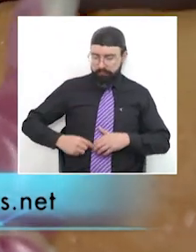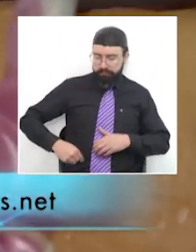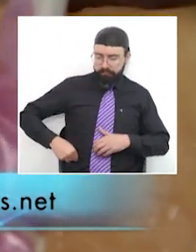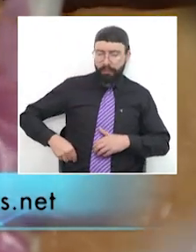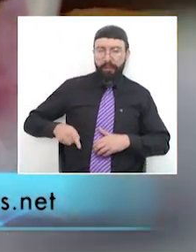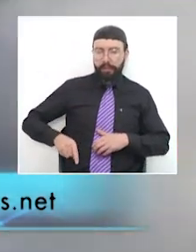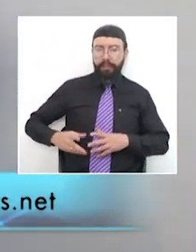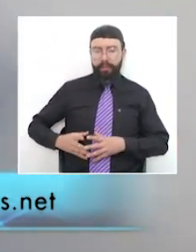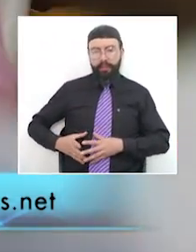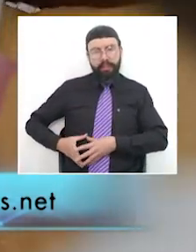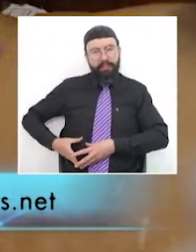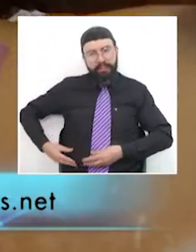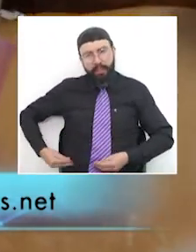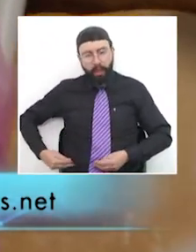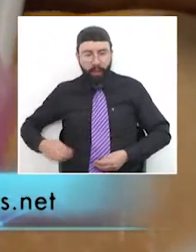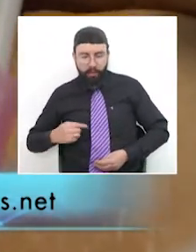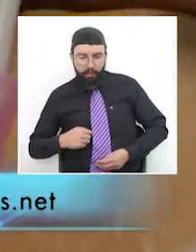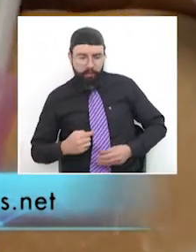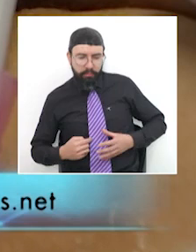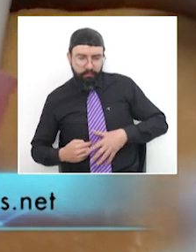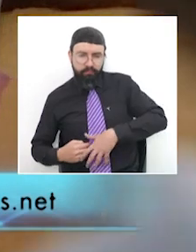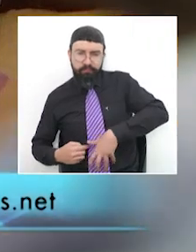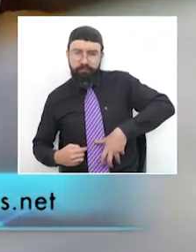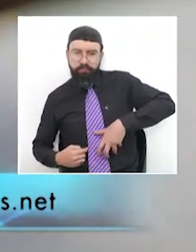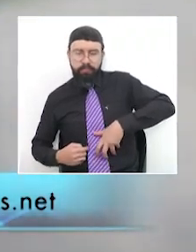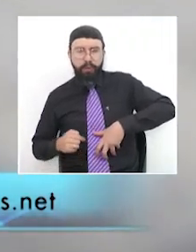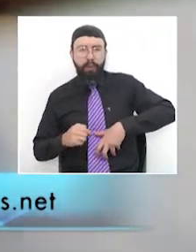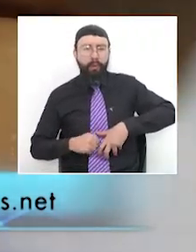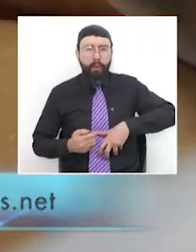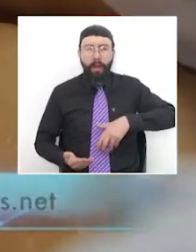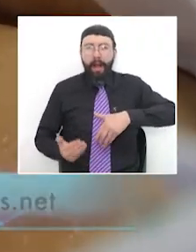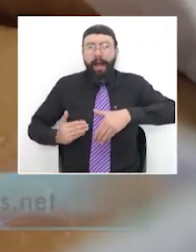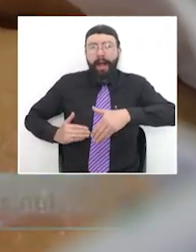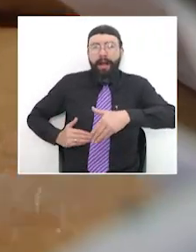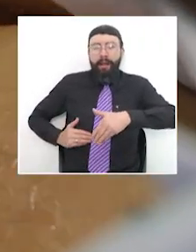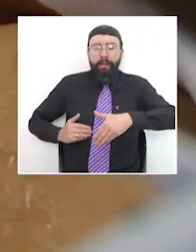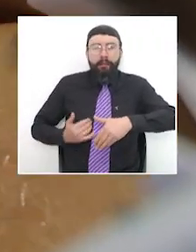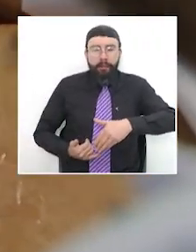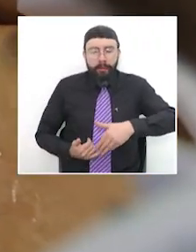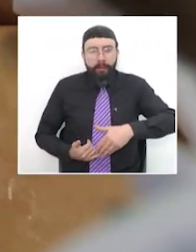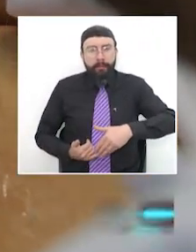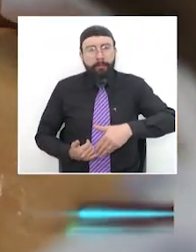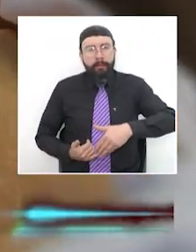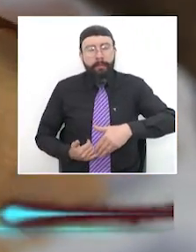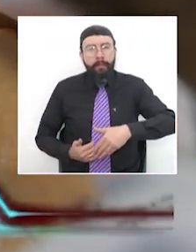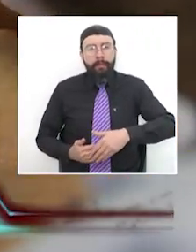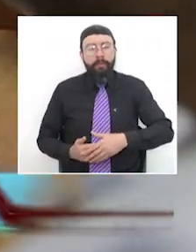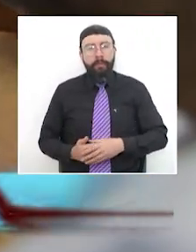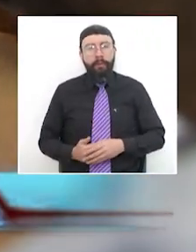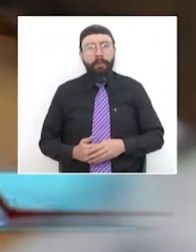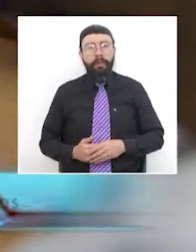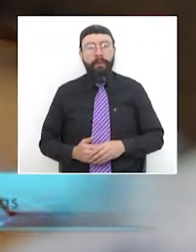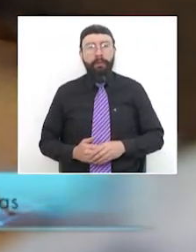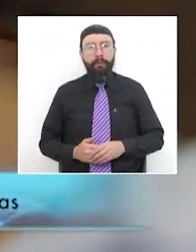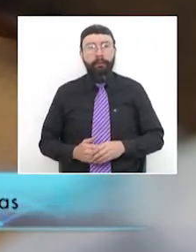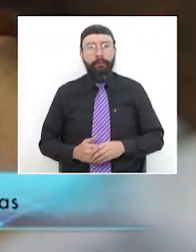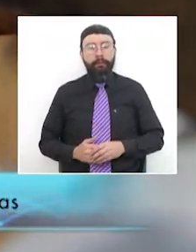¿sí? Y aquí esta parte que tenemos más posterior hacia acá.